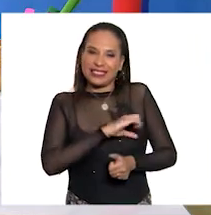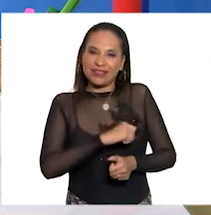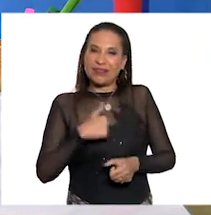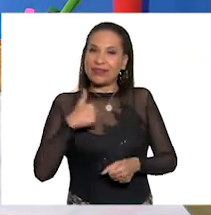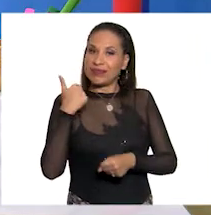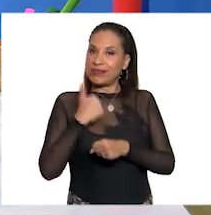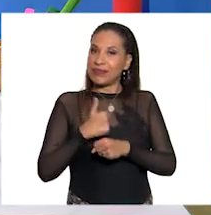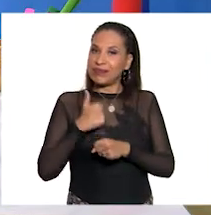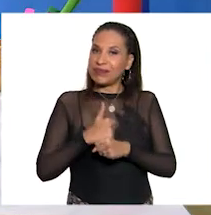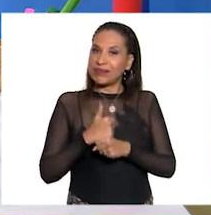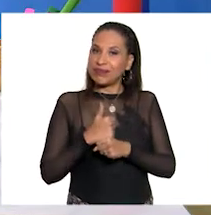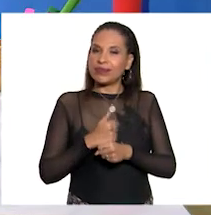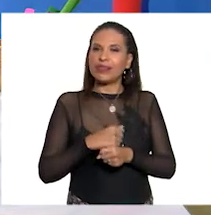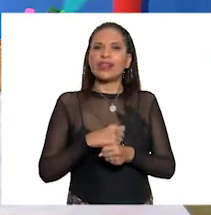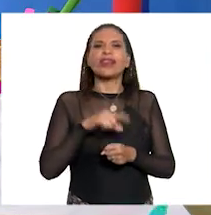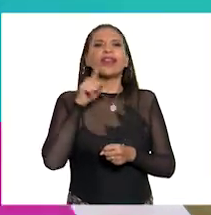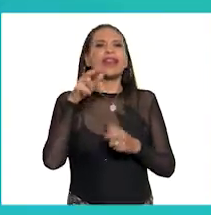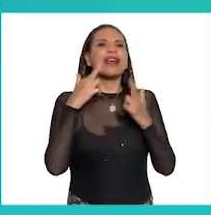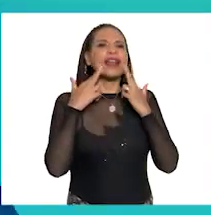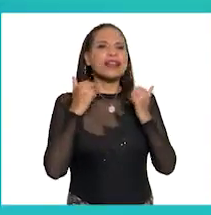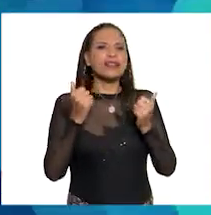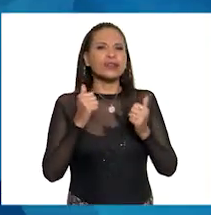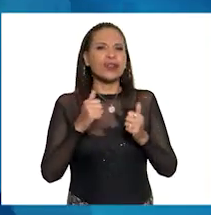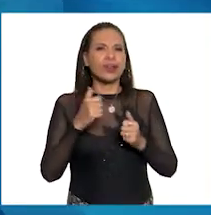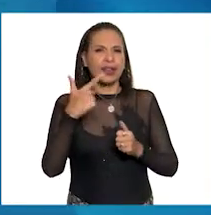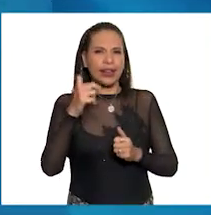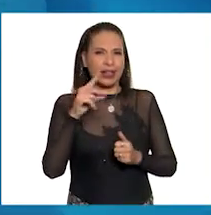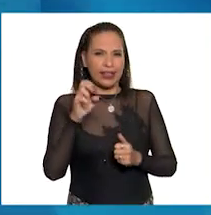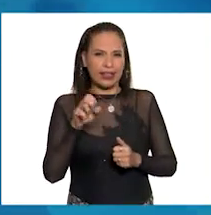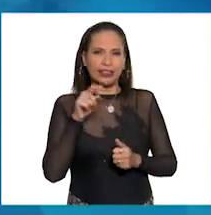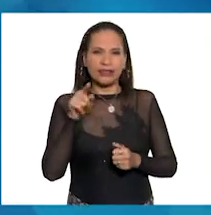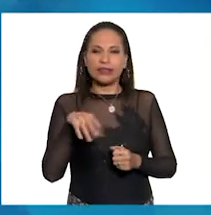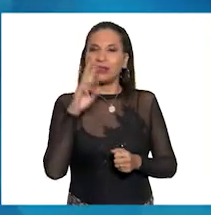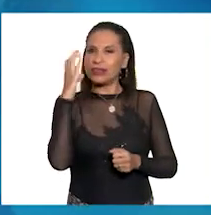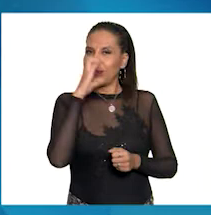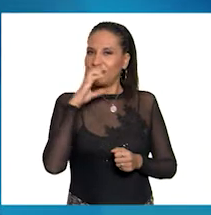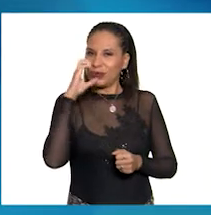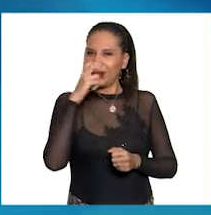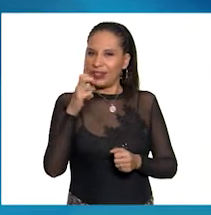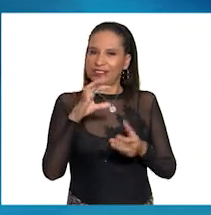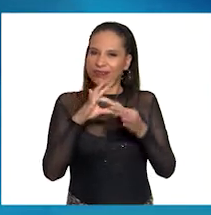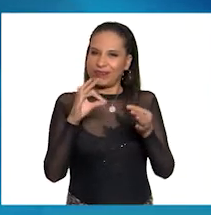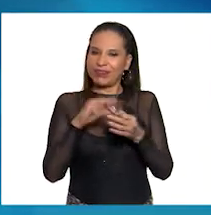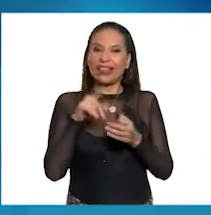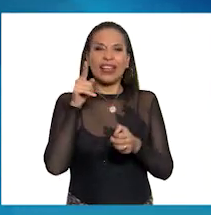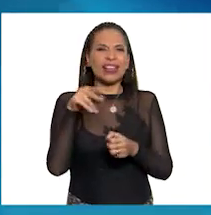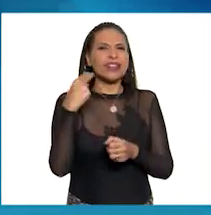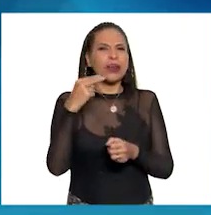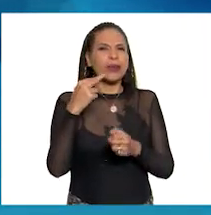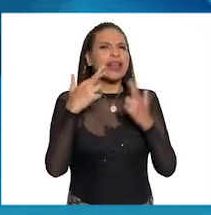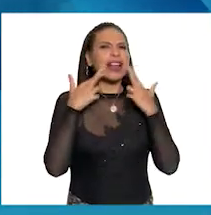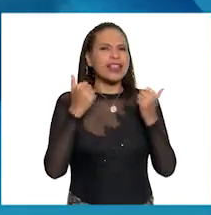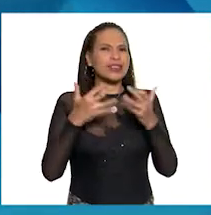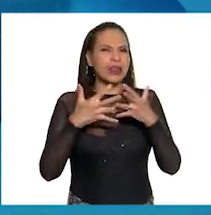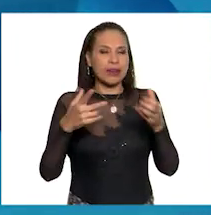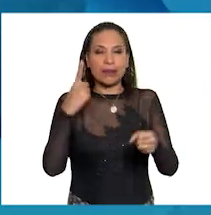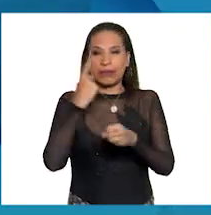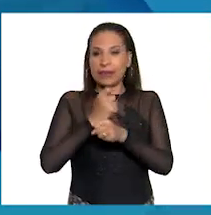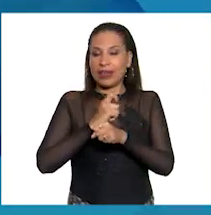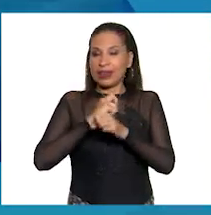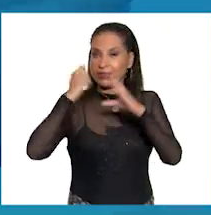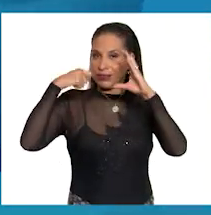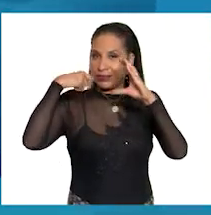mi abuelito se llama Allá en el Rancho Grande. Sí, qué curioso que lo menciones. Allá en el Rancho Grande fue la primera